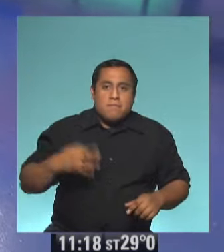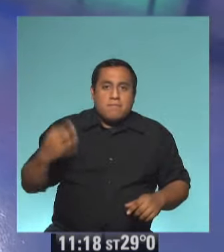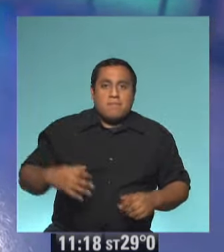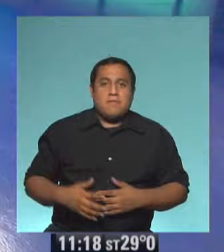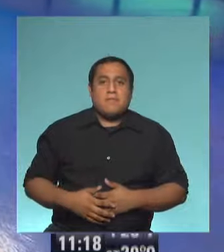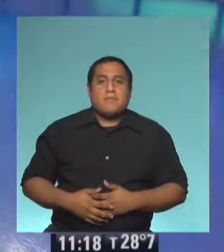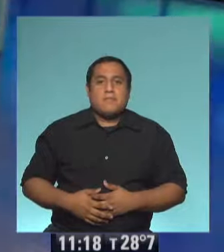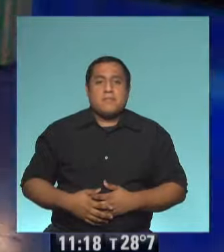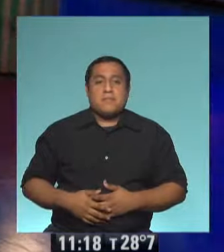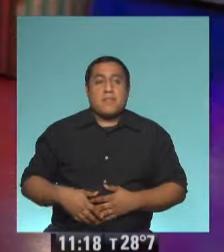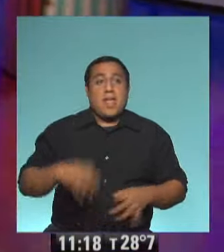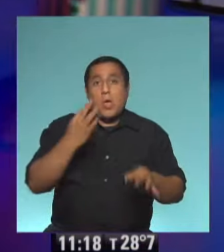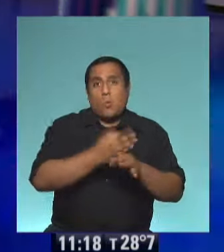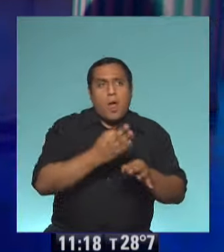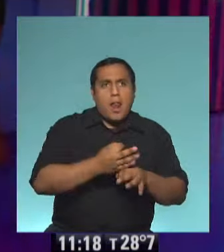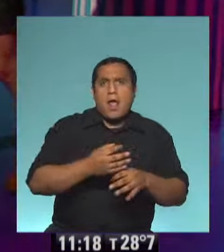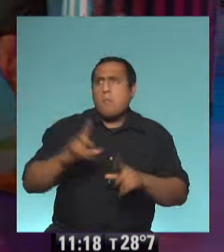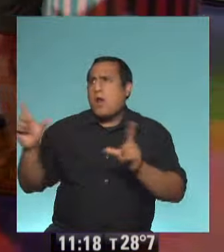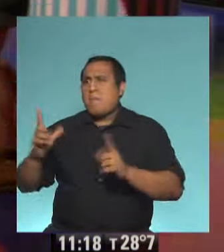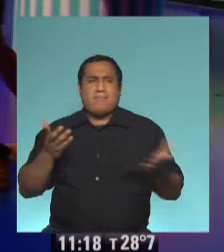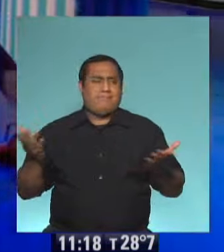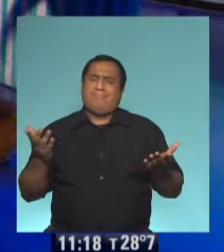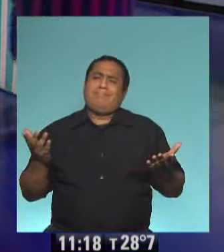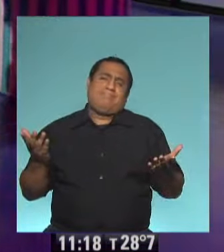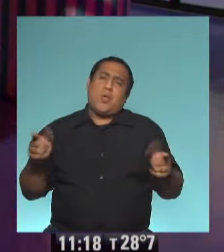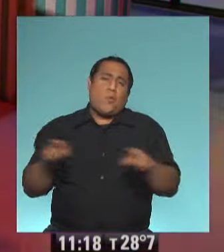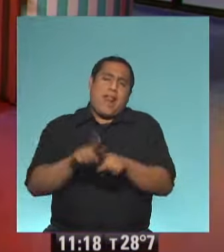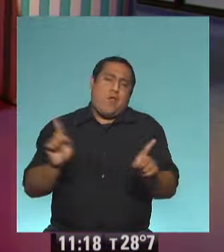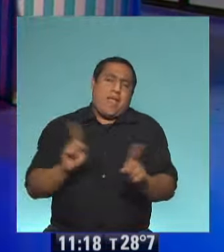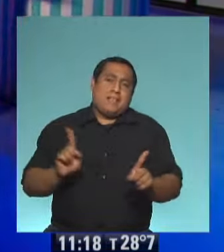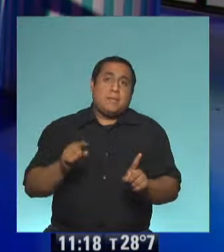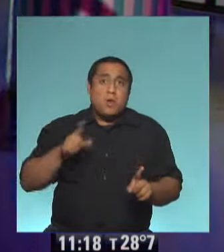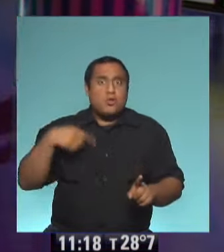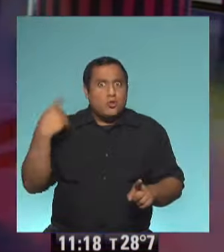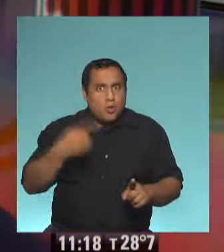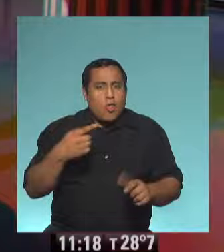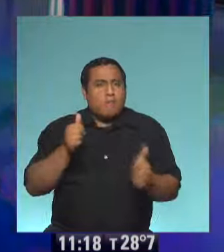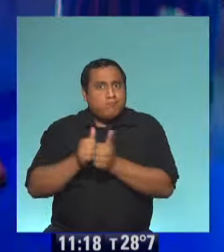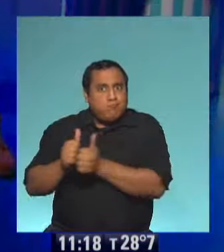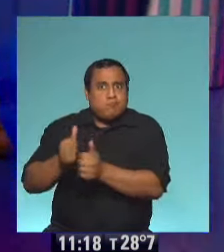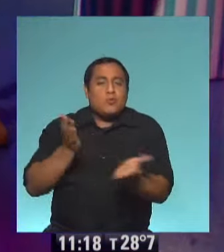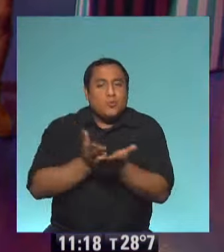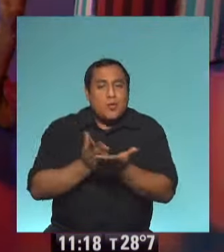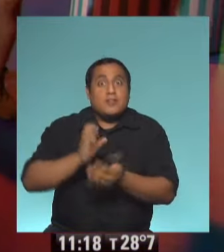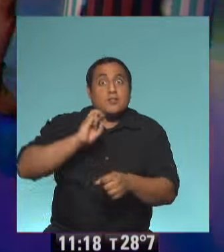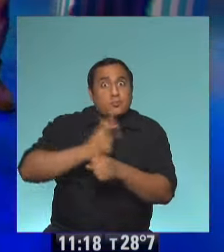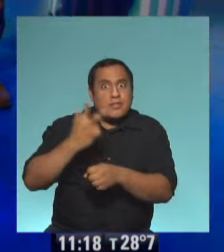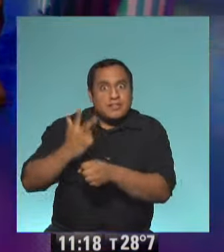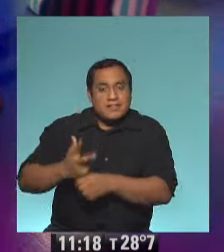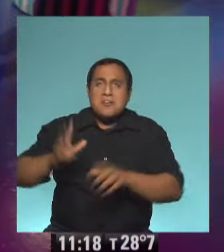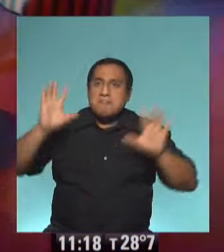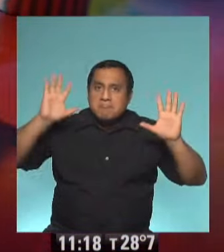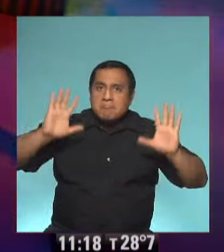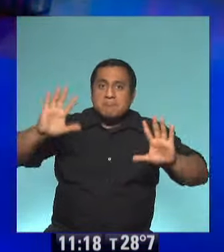genial. Con la escuela no se puede comparar, pero nos acompañamos para estudiar. Segundo y tercero, la mano